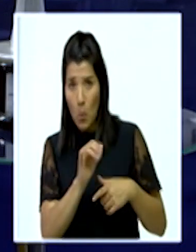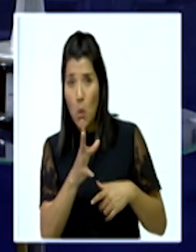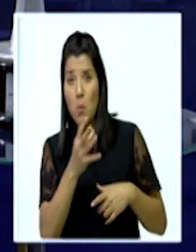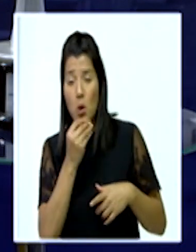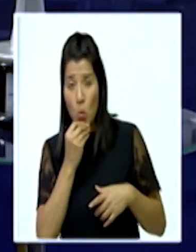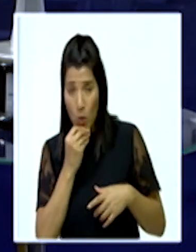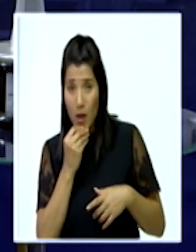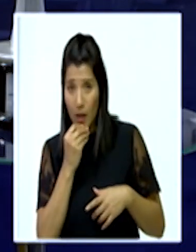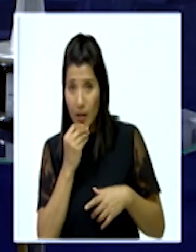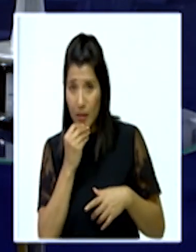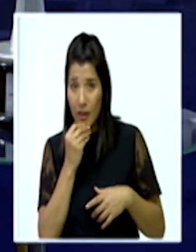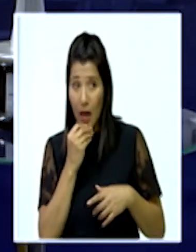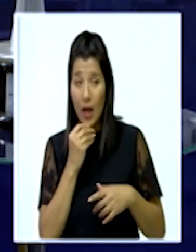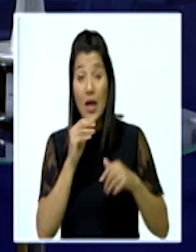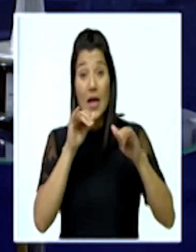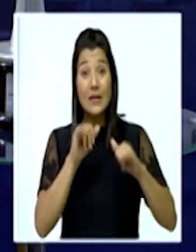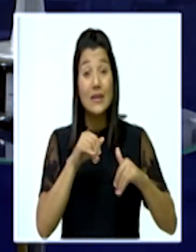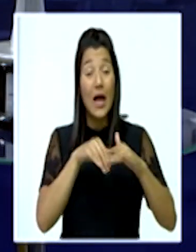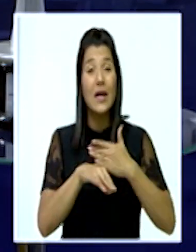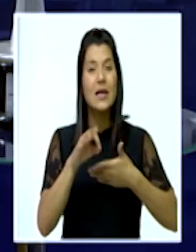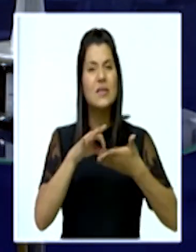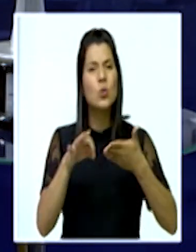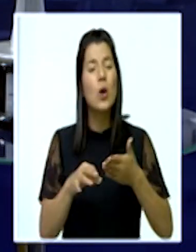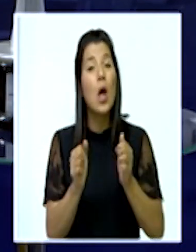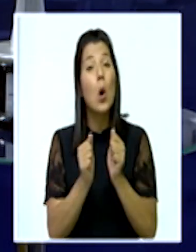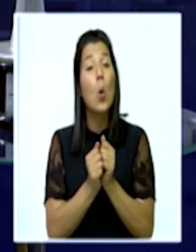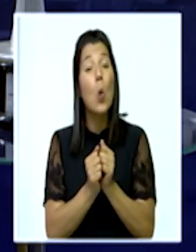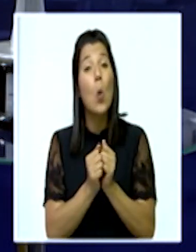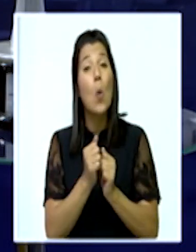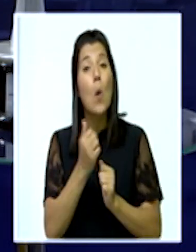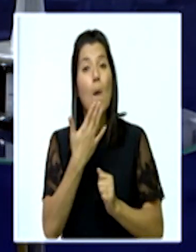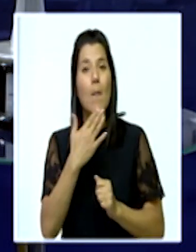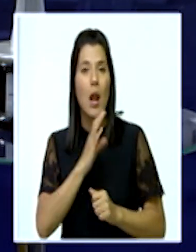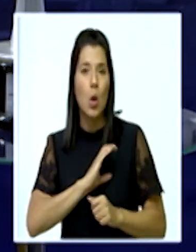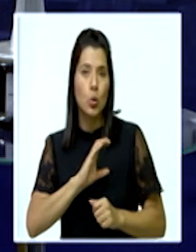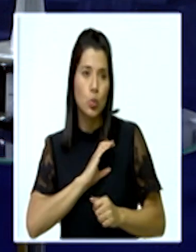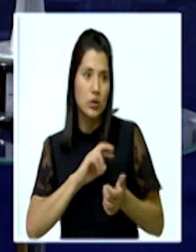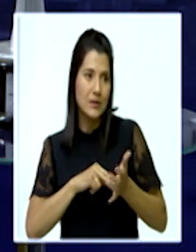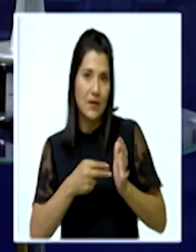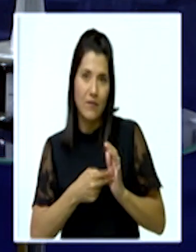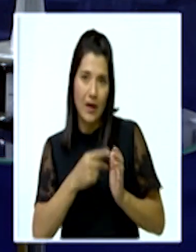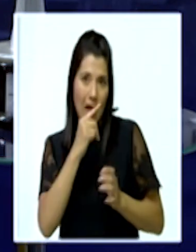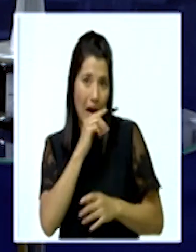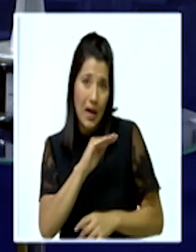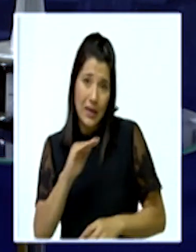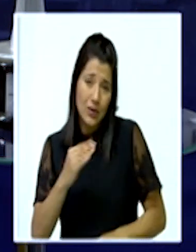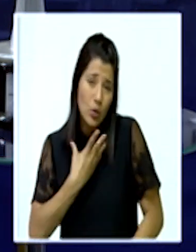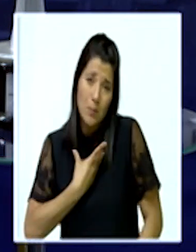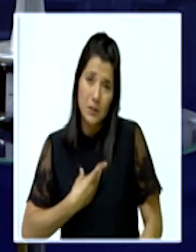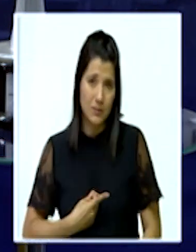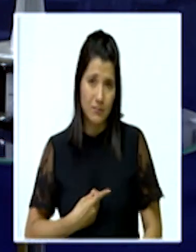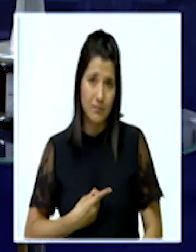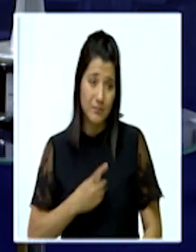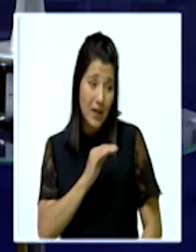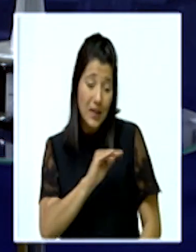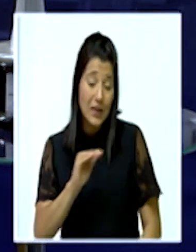está también en la escuela presentando esa mala conducta, pues son niños deprimidos. Ahí lo que yo veo es depresión infantil, que es